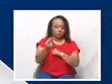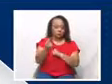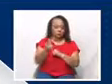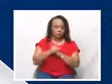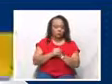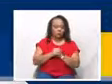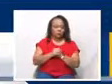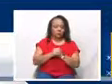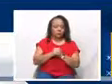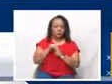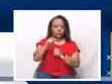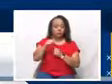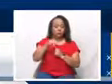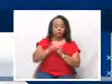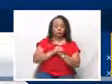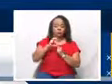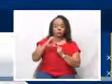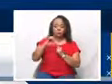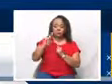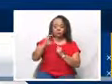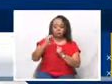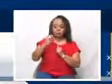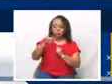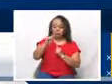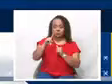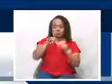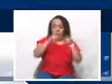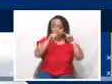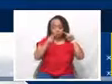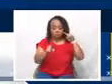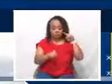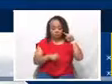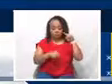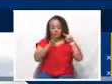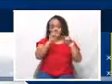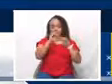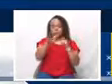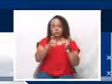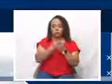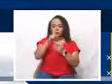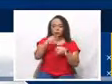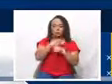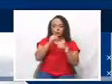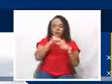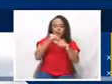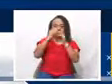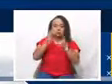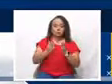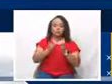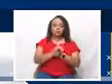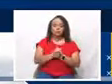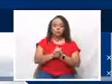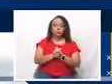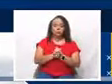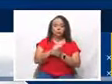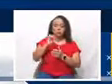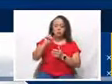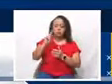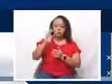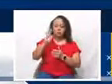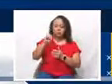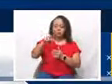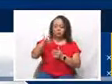esas, la cuchilla, que es la parte curva, más todo el diseño que tiene que hacer el especialista en ortopedia,